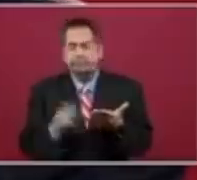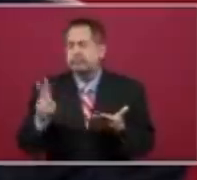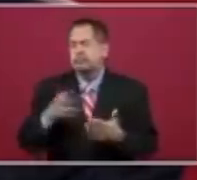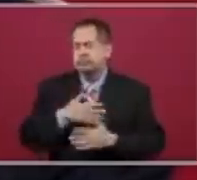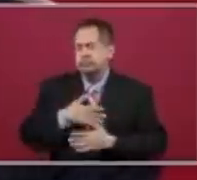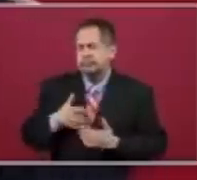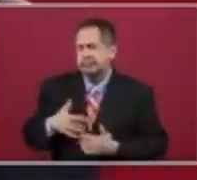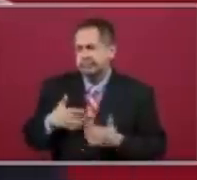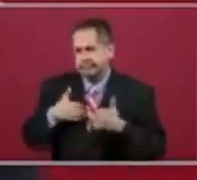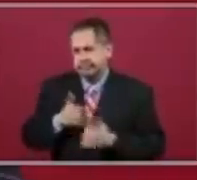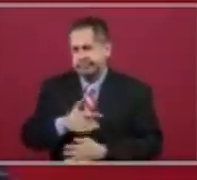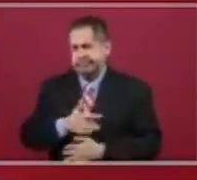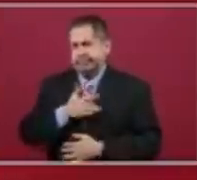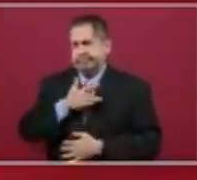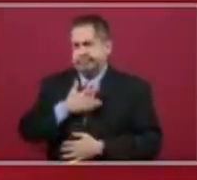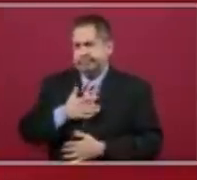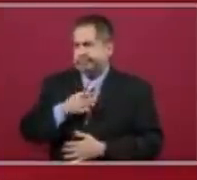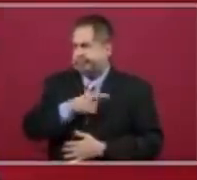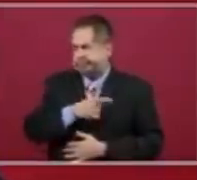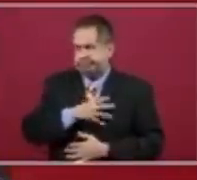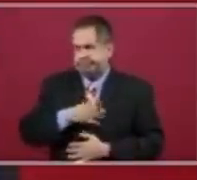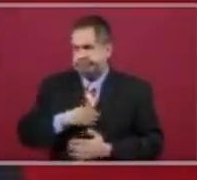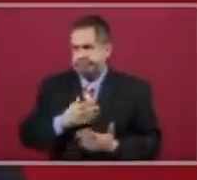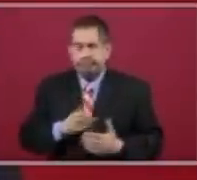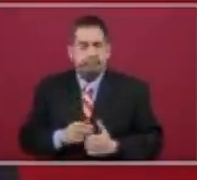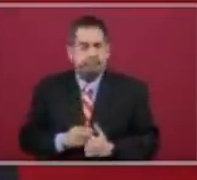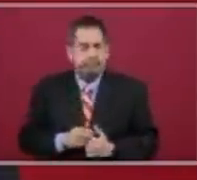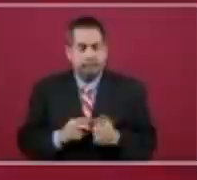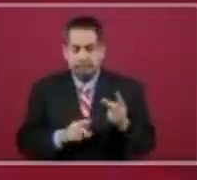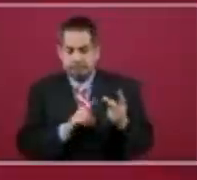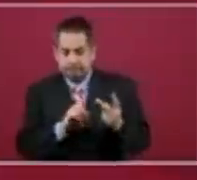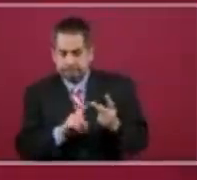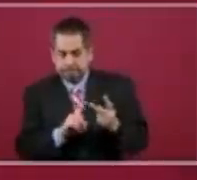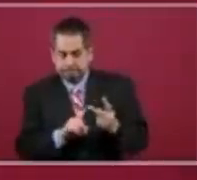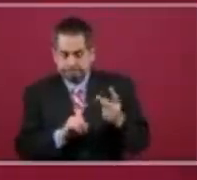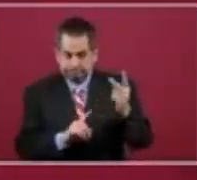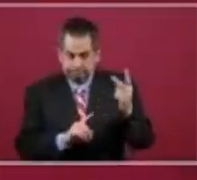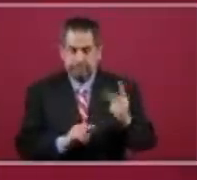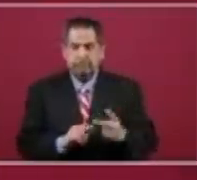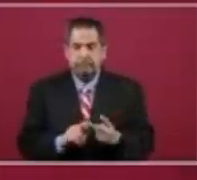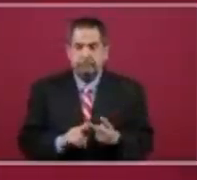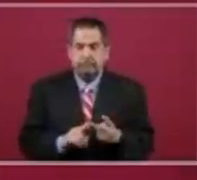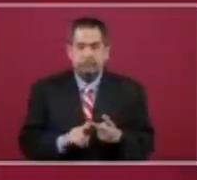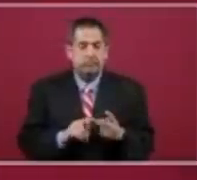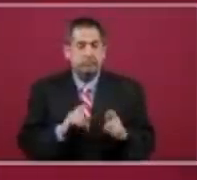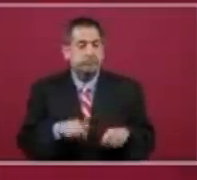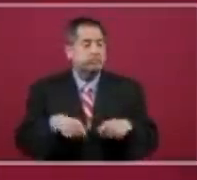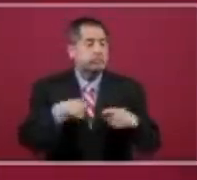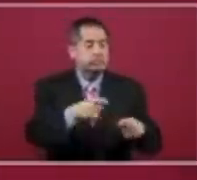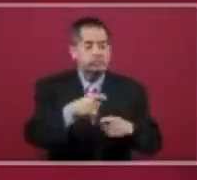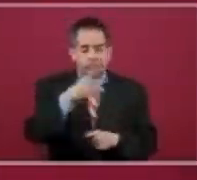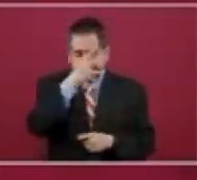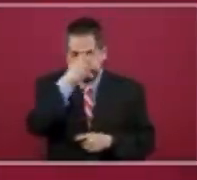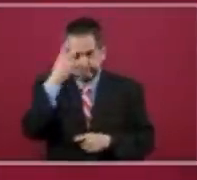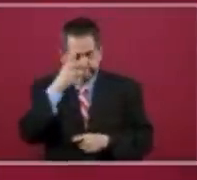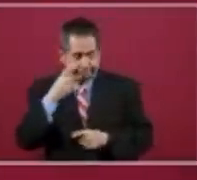humanitaria. En lo segundo, que tiene que ver con el otorgamiento de unas